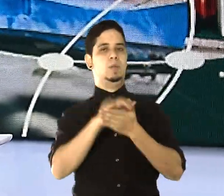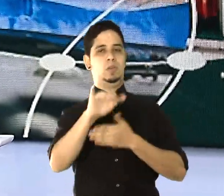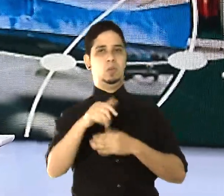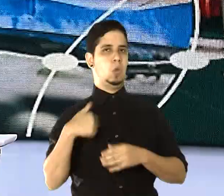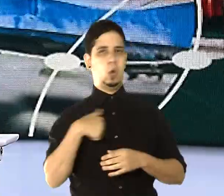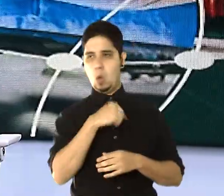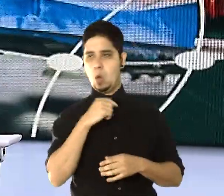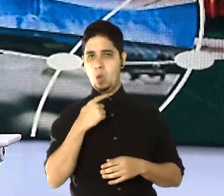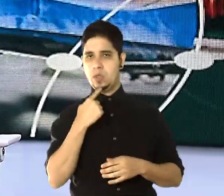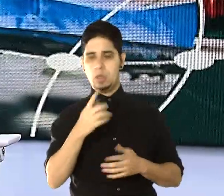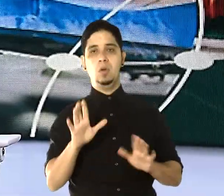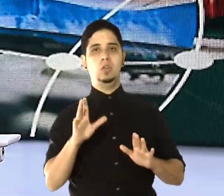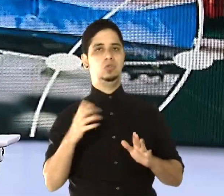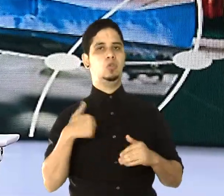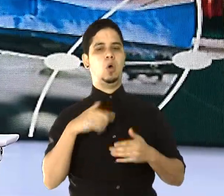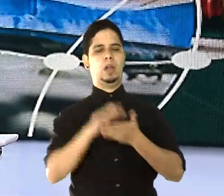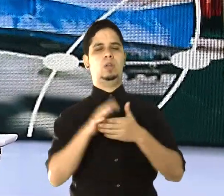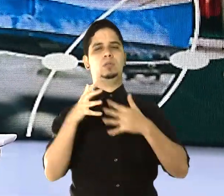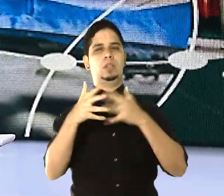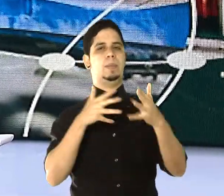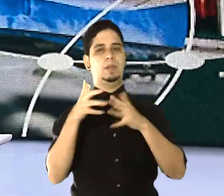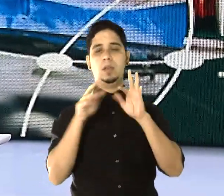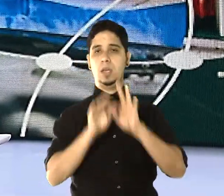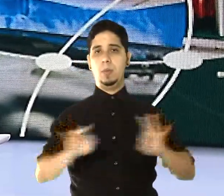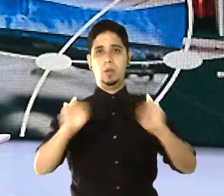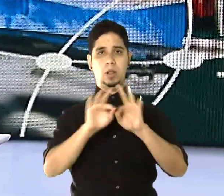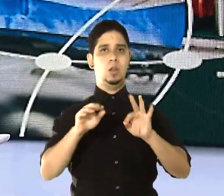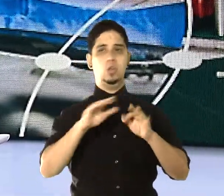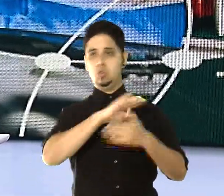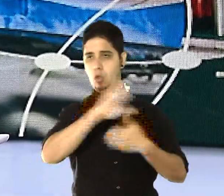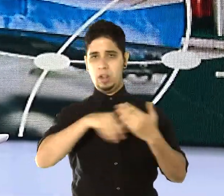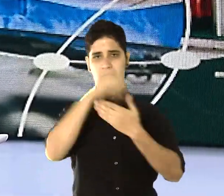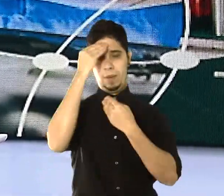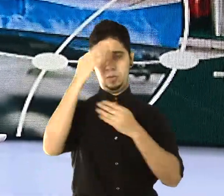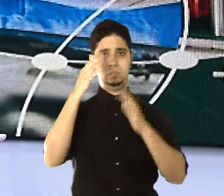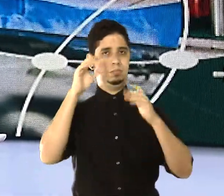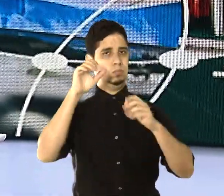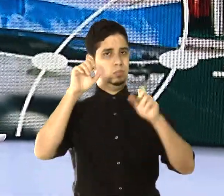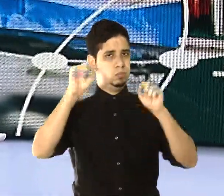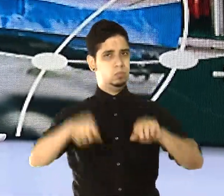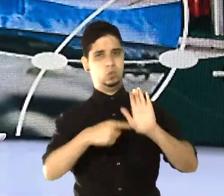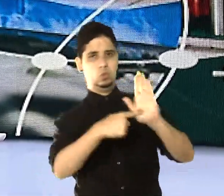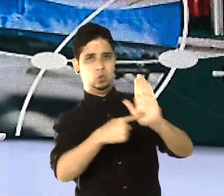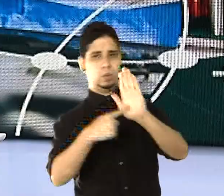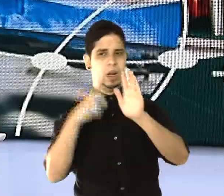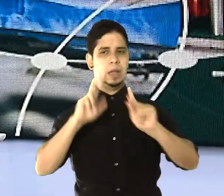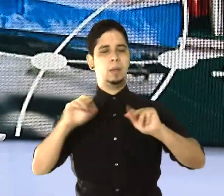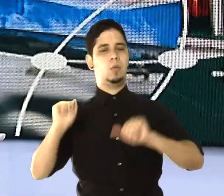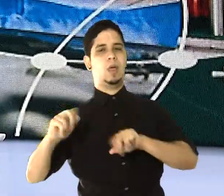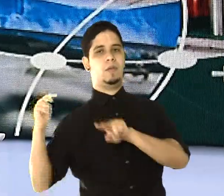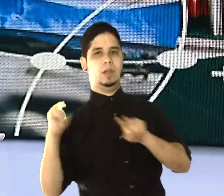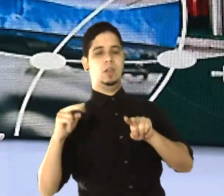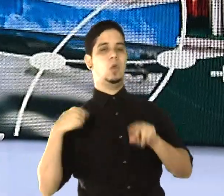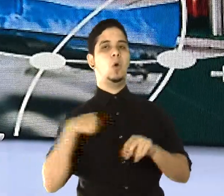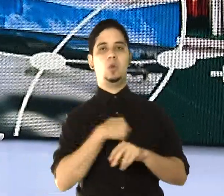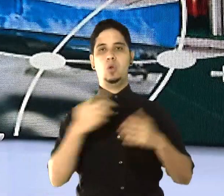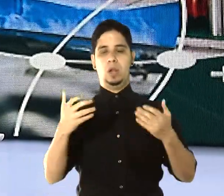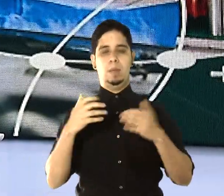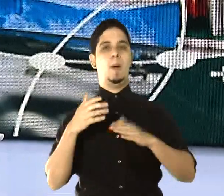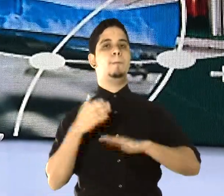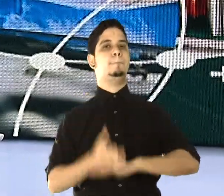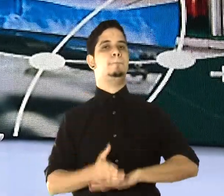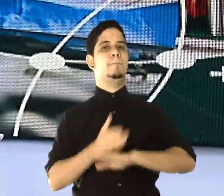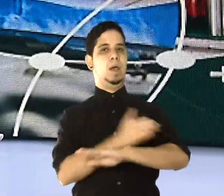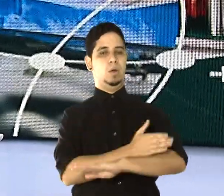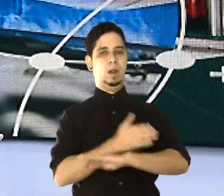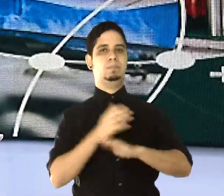decirlo, yo creo en la transparencia y creo en que hay que democratizar los datos y aspiramos a que nuestro portal siga teniendo las mejoras necesarias para que la gente